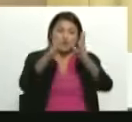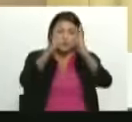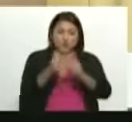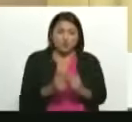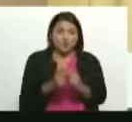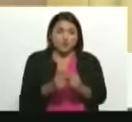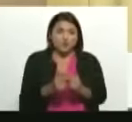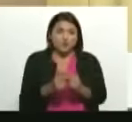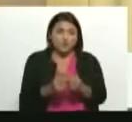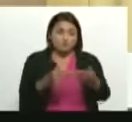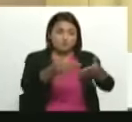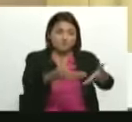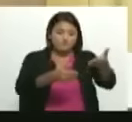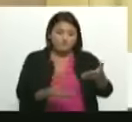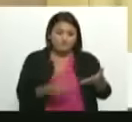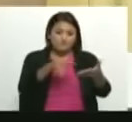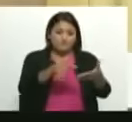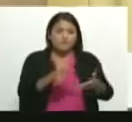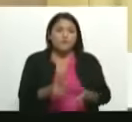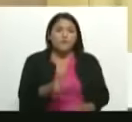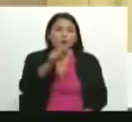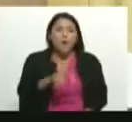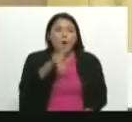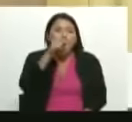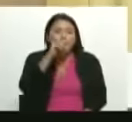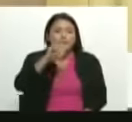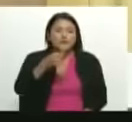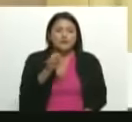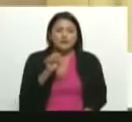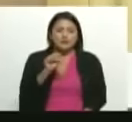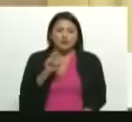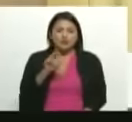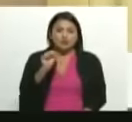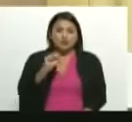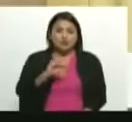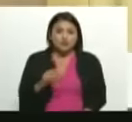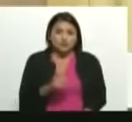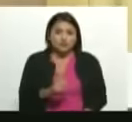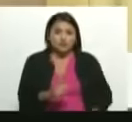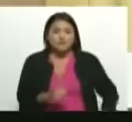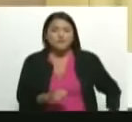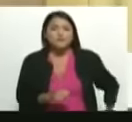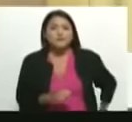dando el doctor Jesús María Casal.